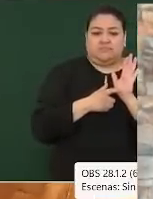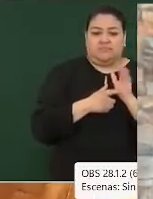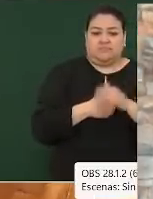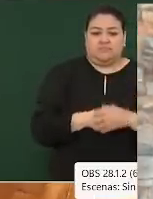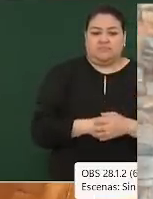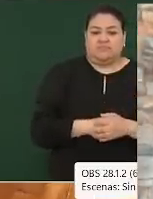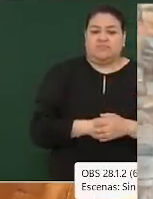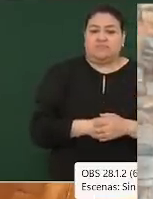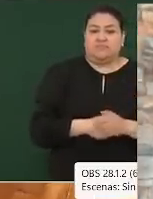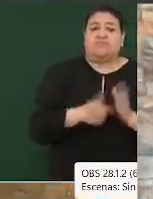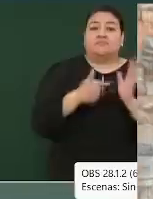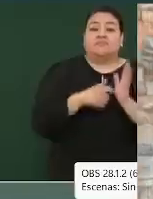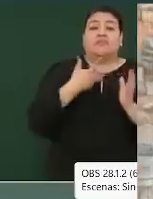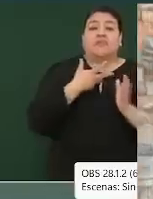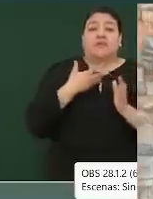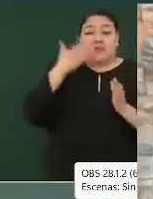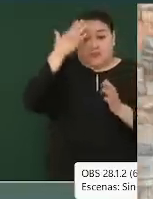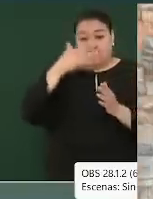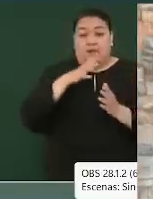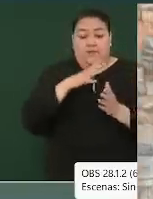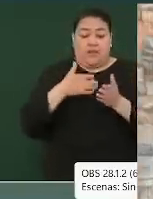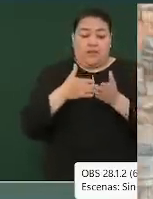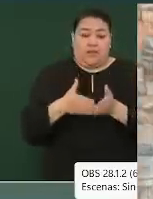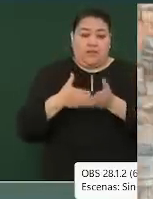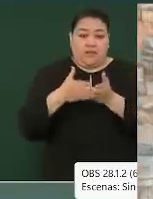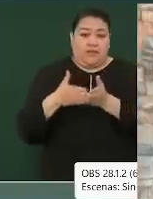un cargamento este